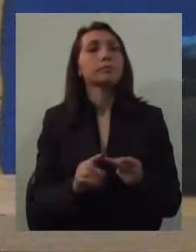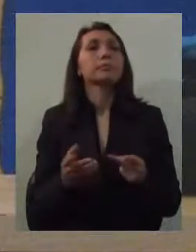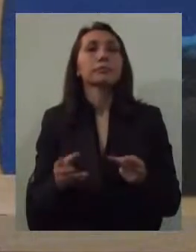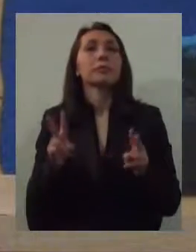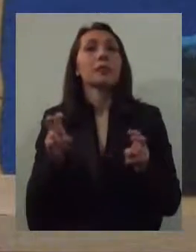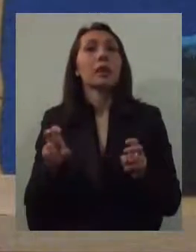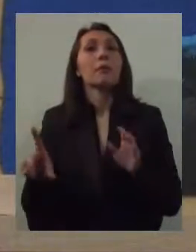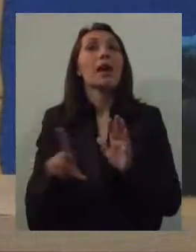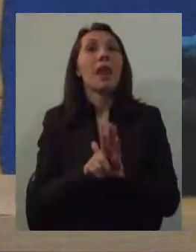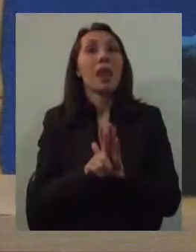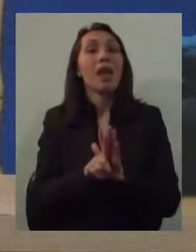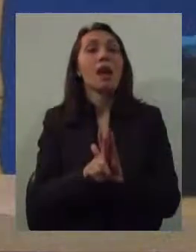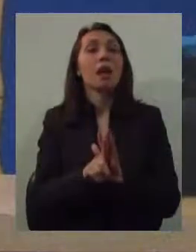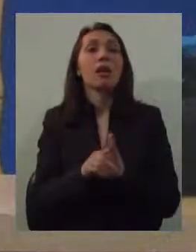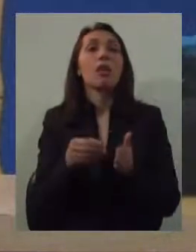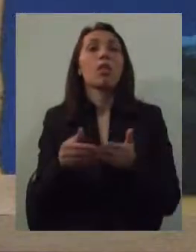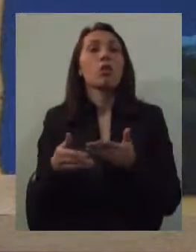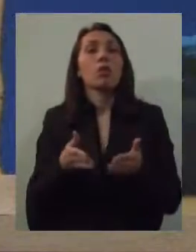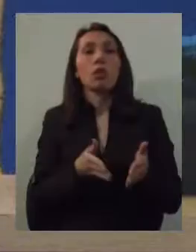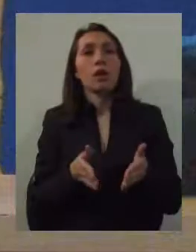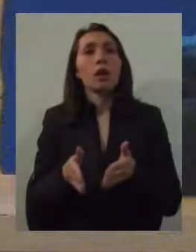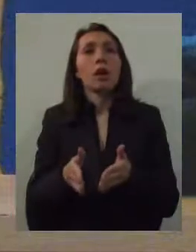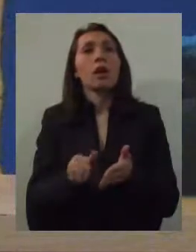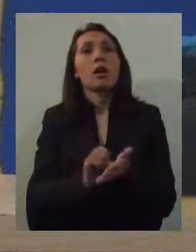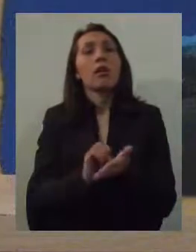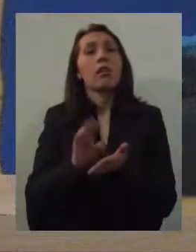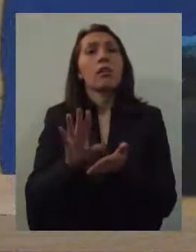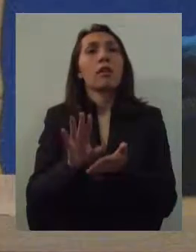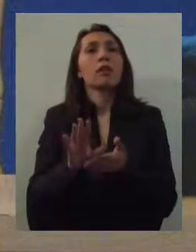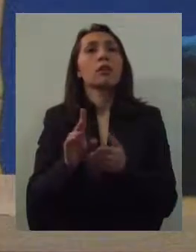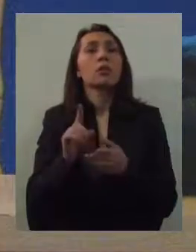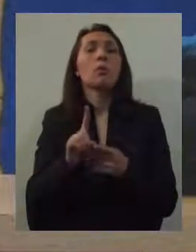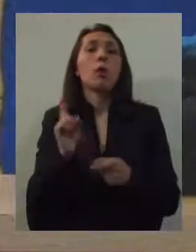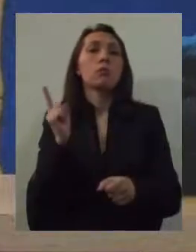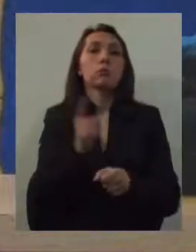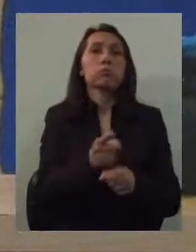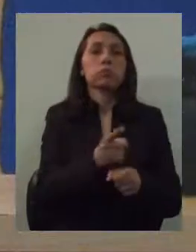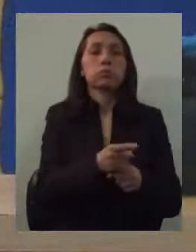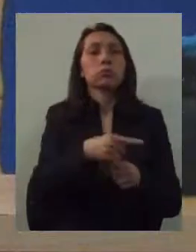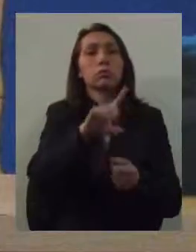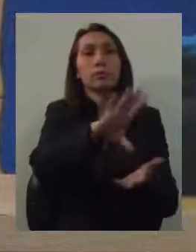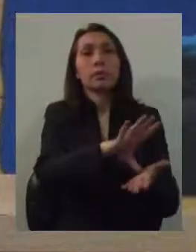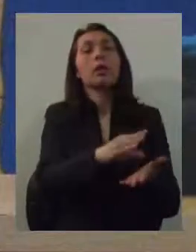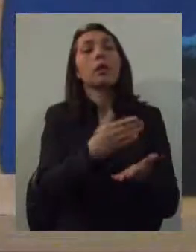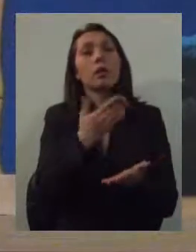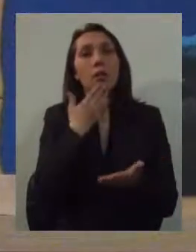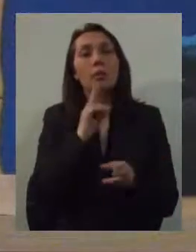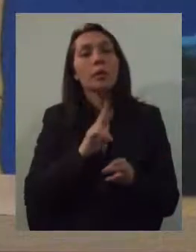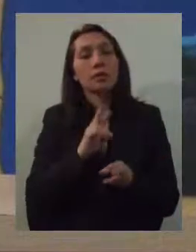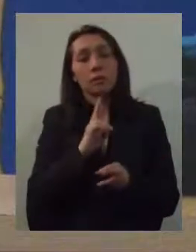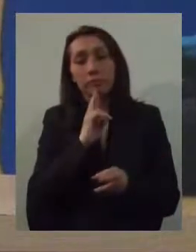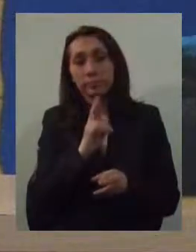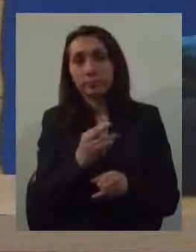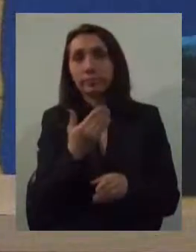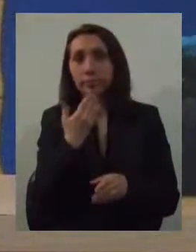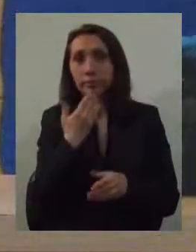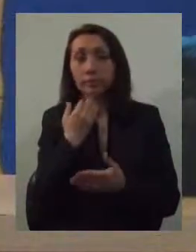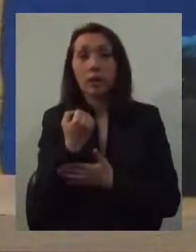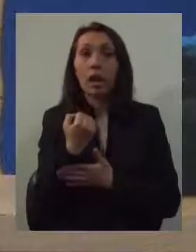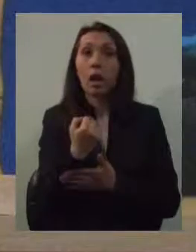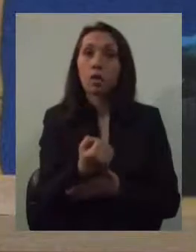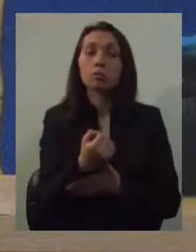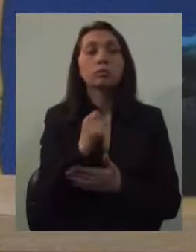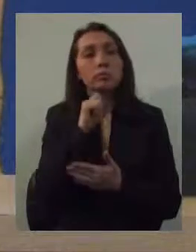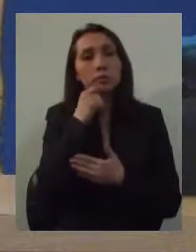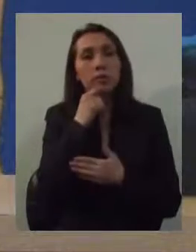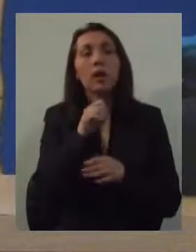el tema de la legalización según la vía de transmisión de los exhortos. Pero yo quería reparar también en que la cooperación implica